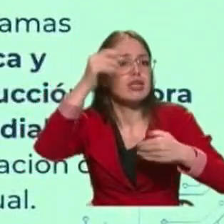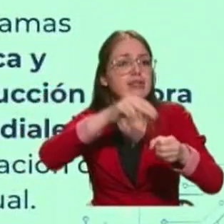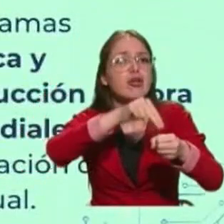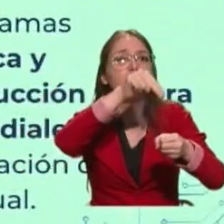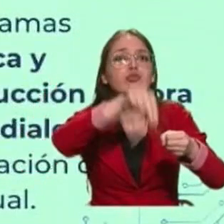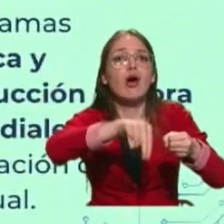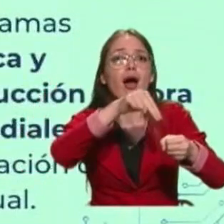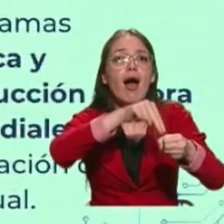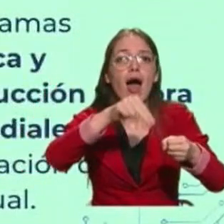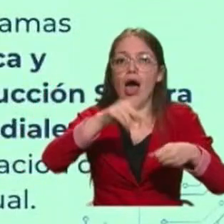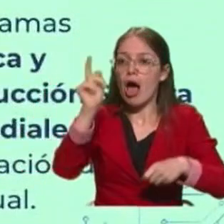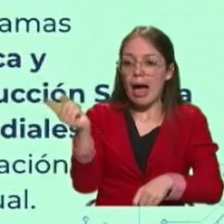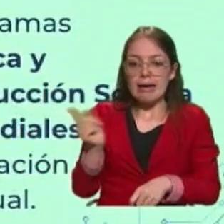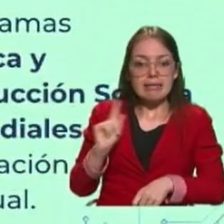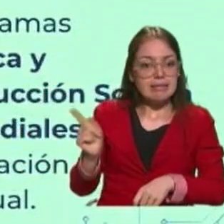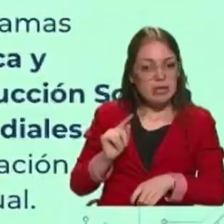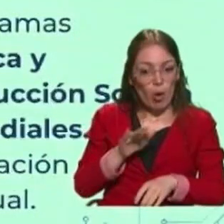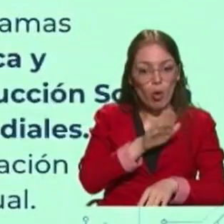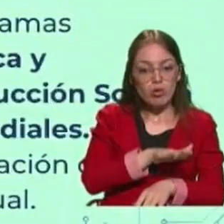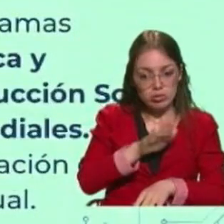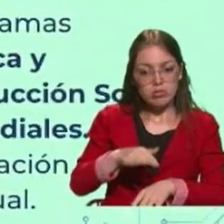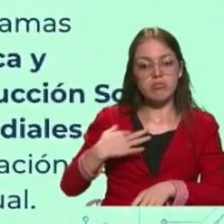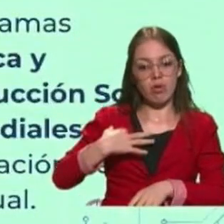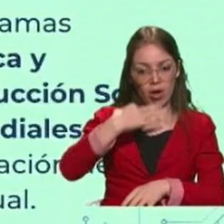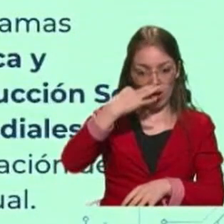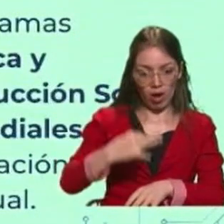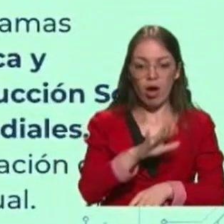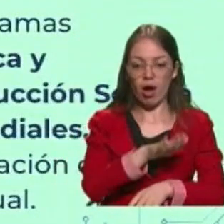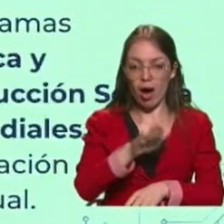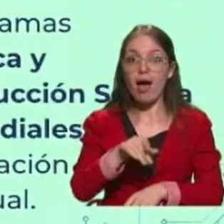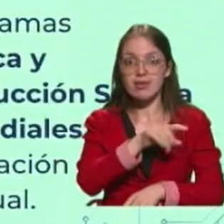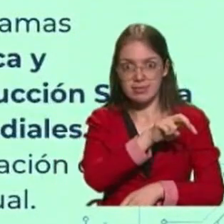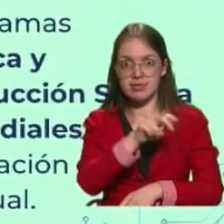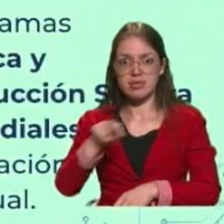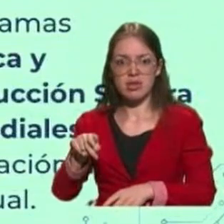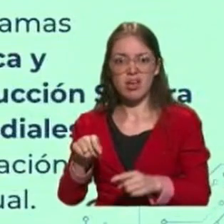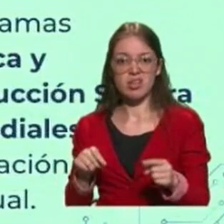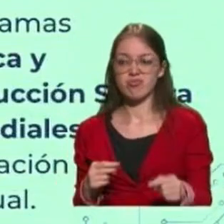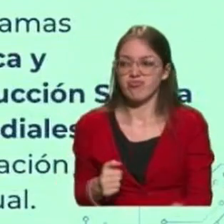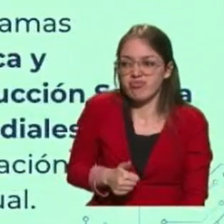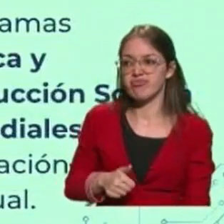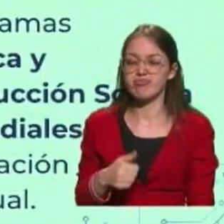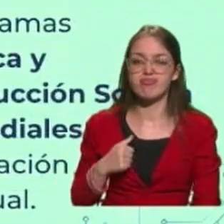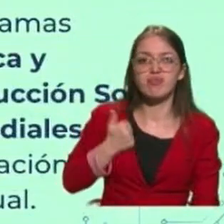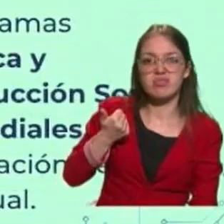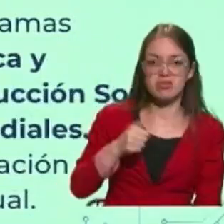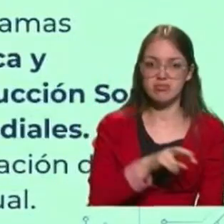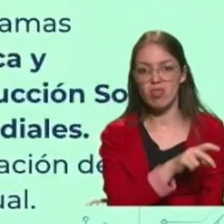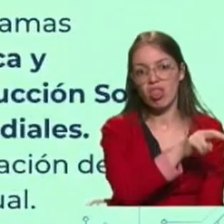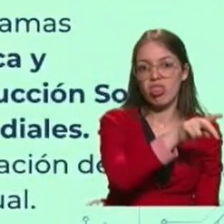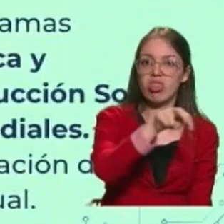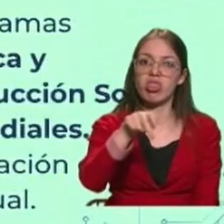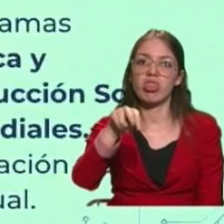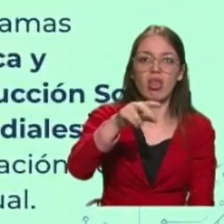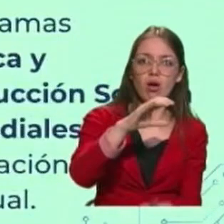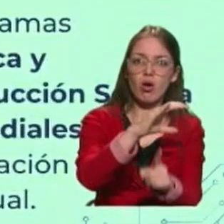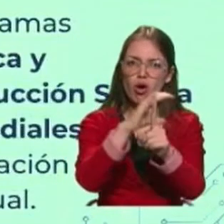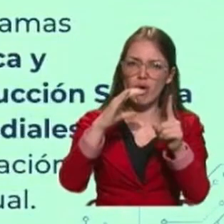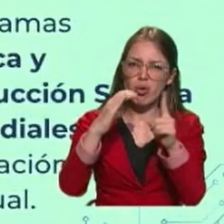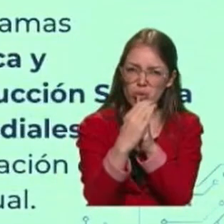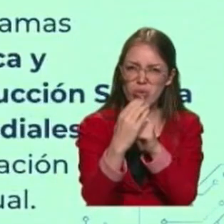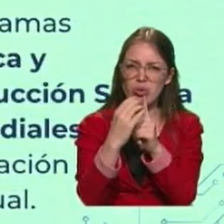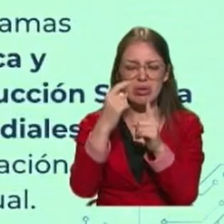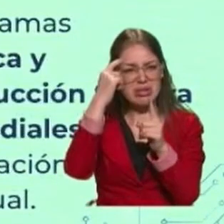permita avanzar en tecnología y en ciencia cuando el ciudadano va por un lado totalmente distinto a la cultura ciudadana